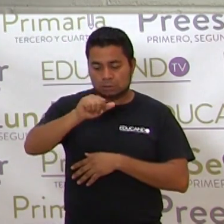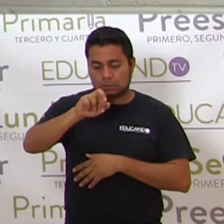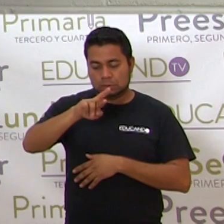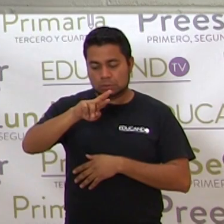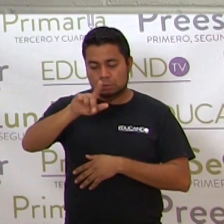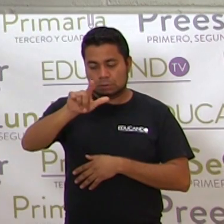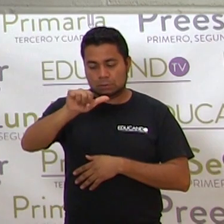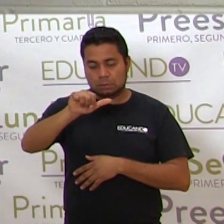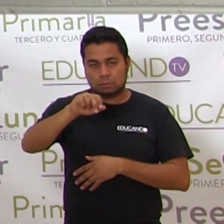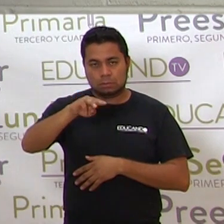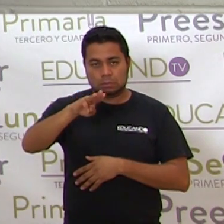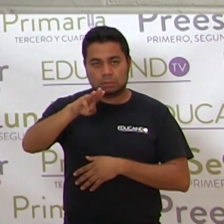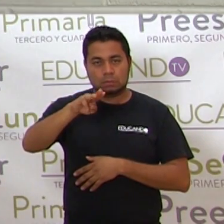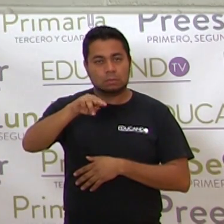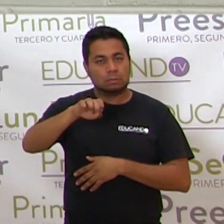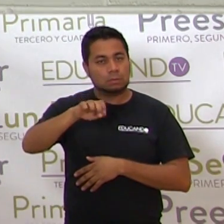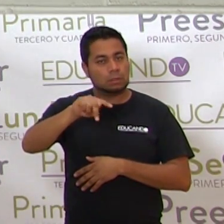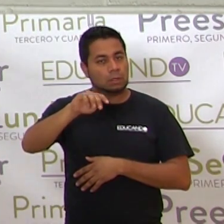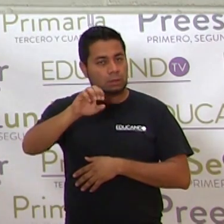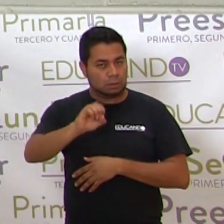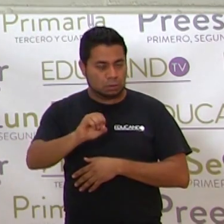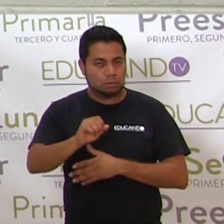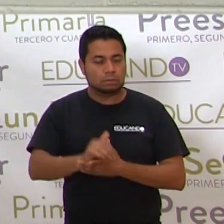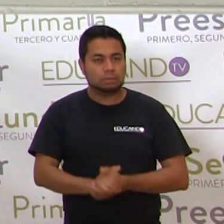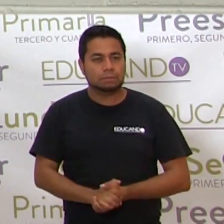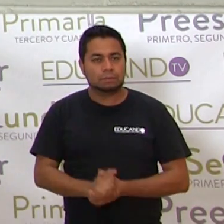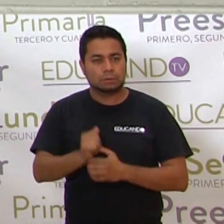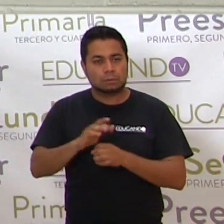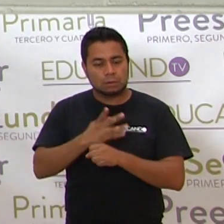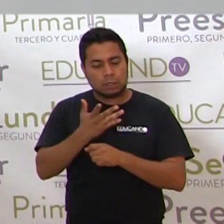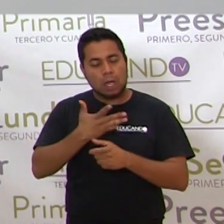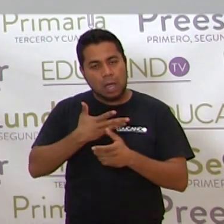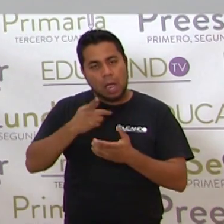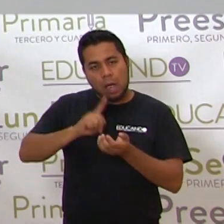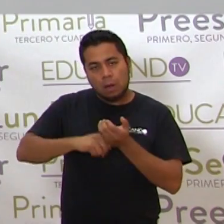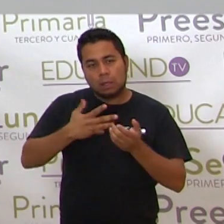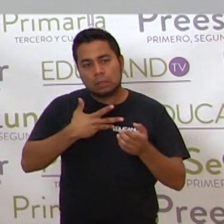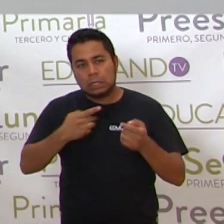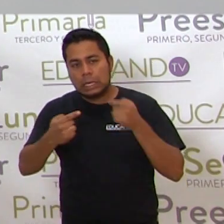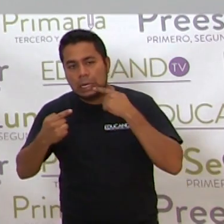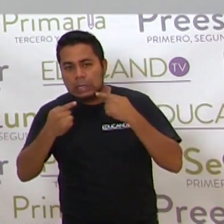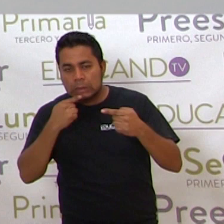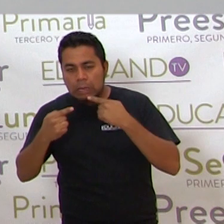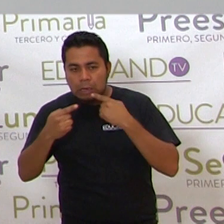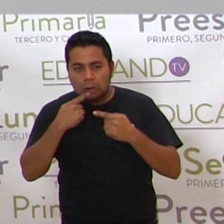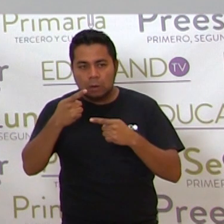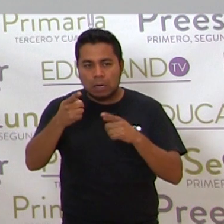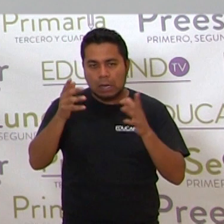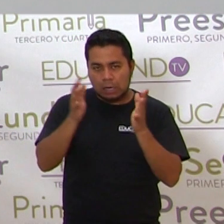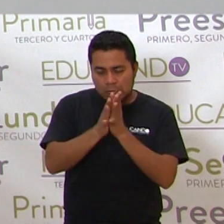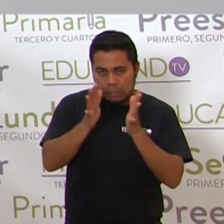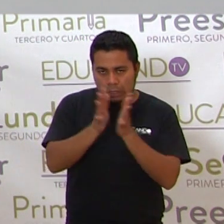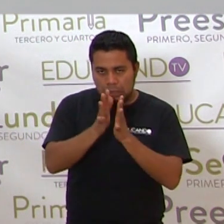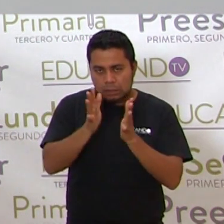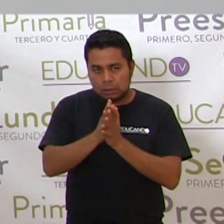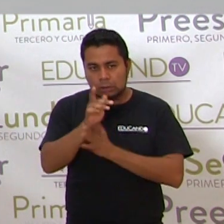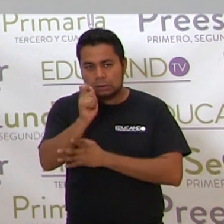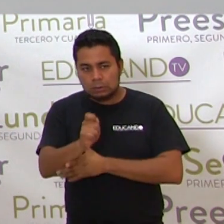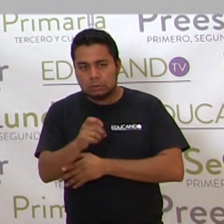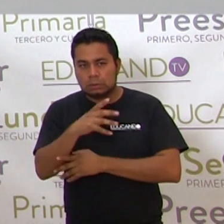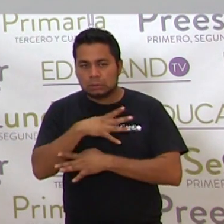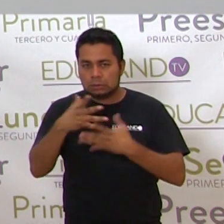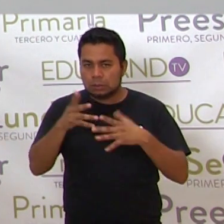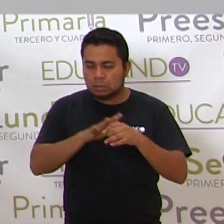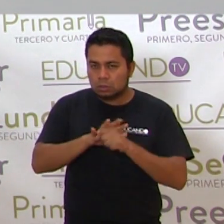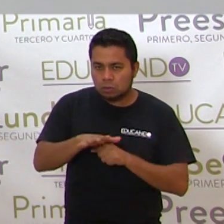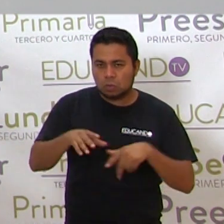parlamentos. Muy bien. Porque son los diálogos que van a estar interviniendo o que van a estar produciendo